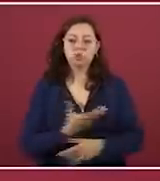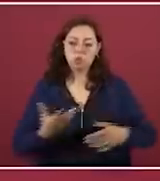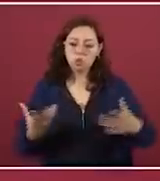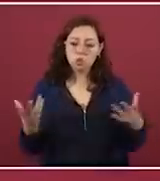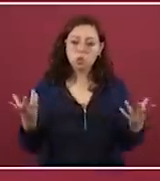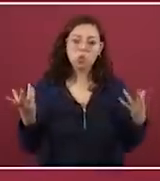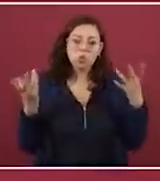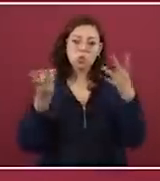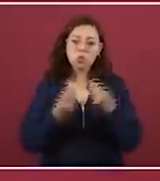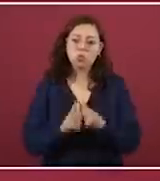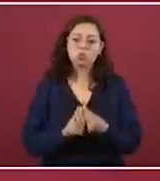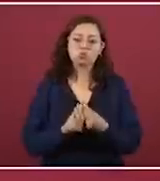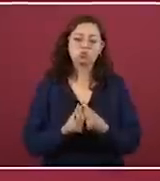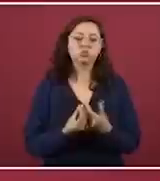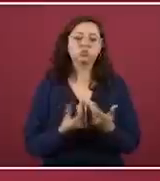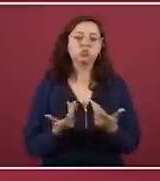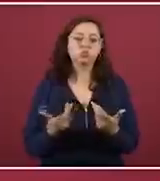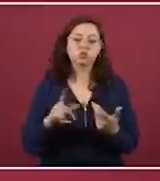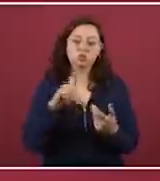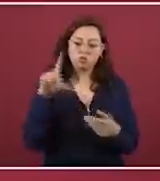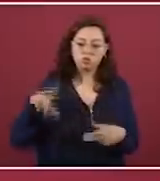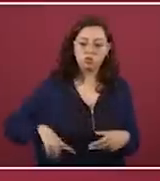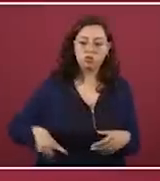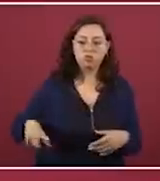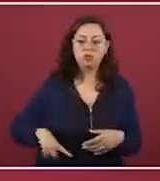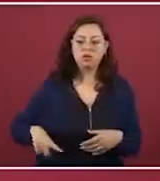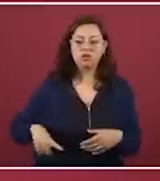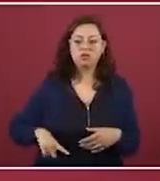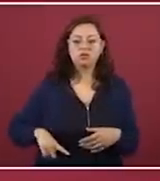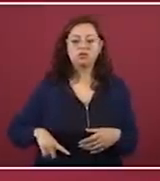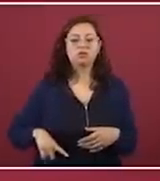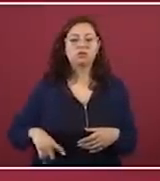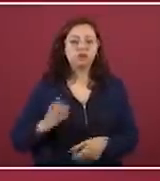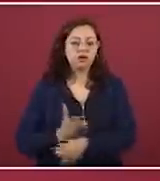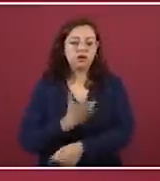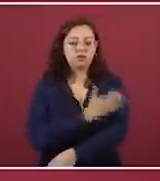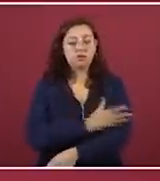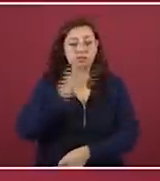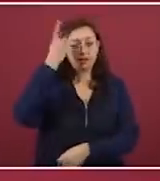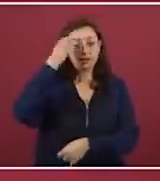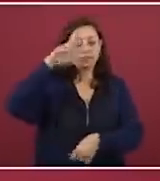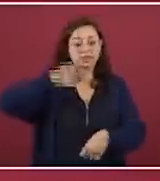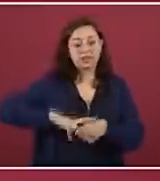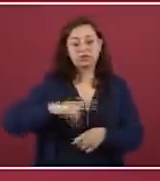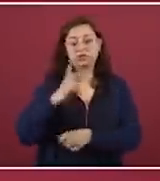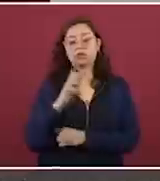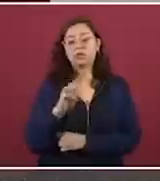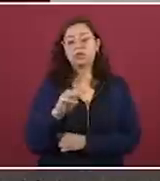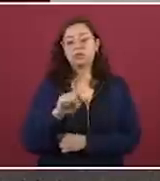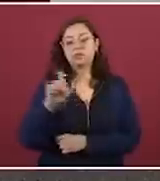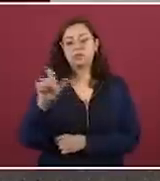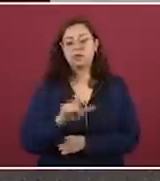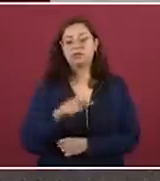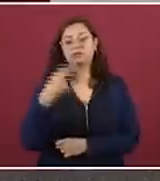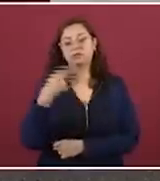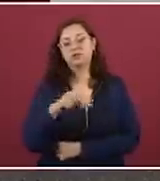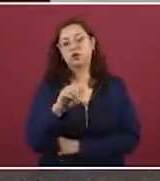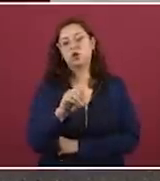conjunto del gobierno, nos acompaña el director de Pemex, Octavio Romero